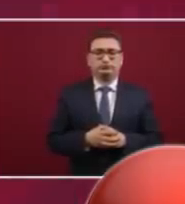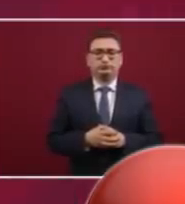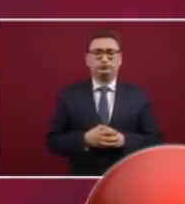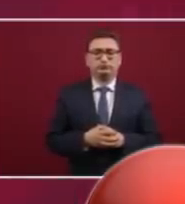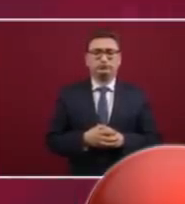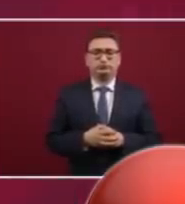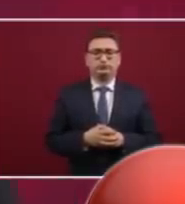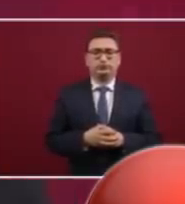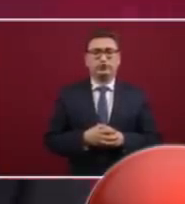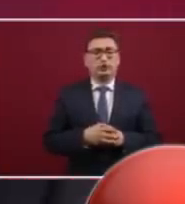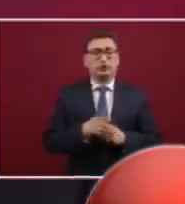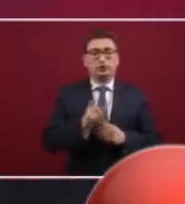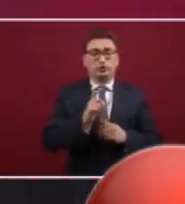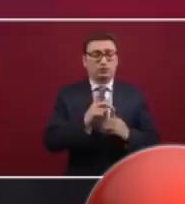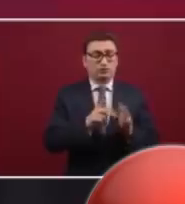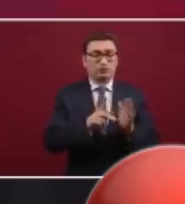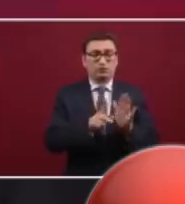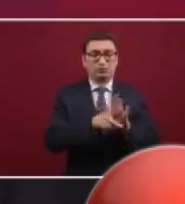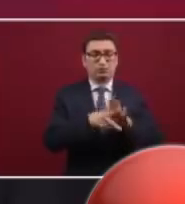a periódicos